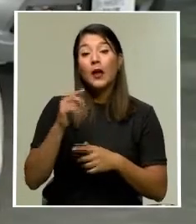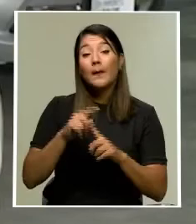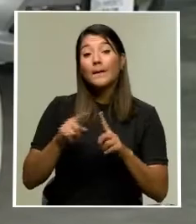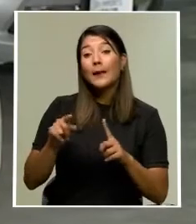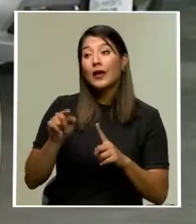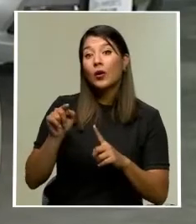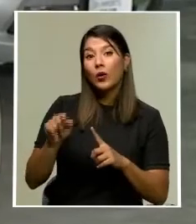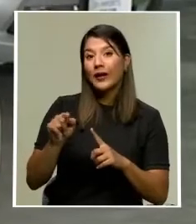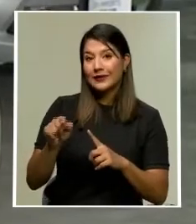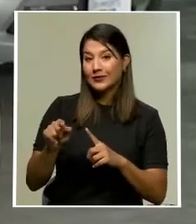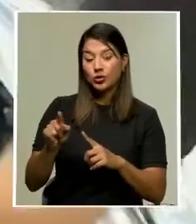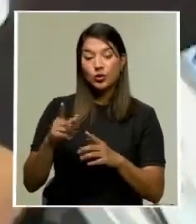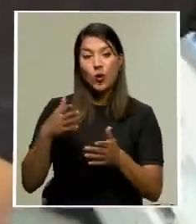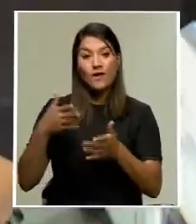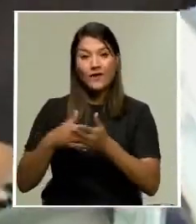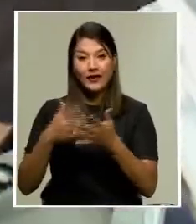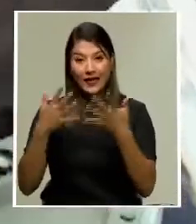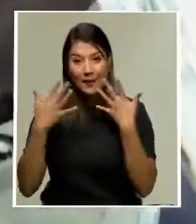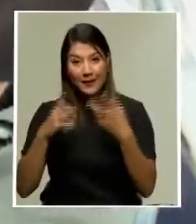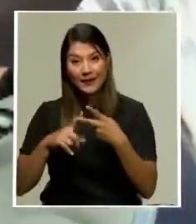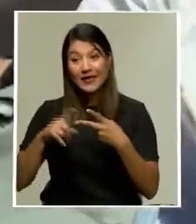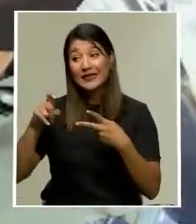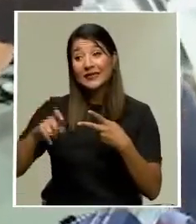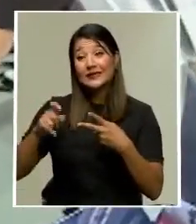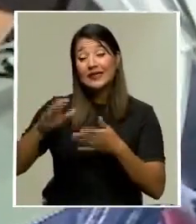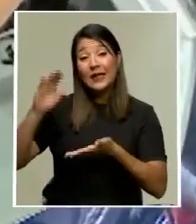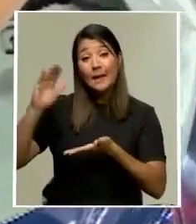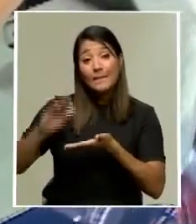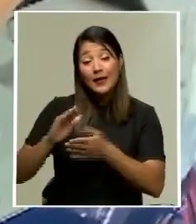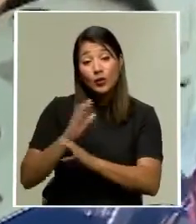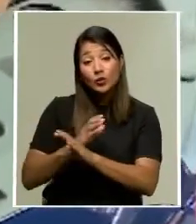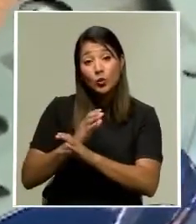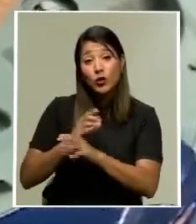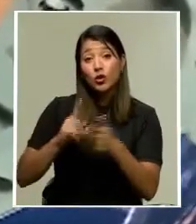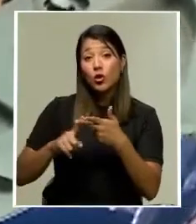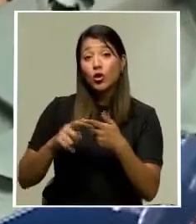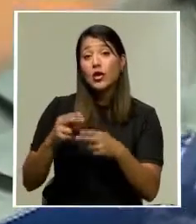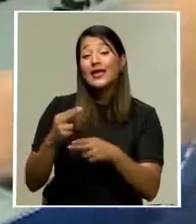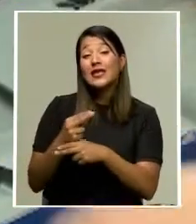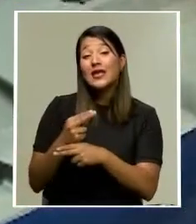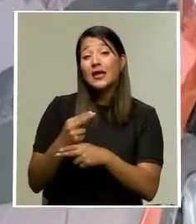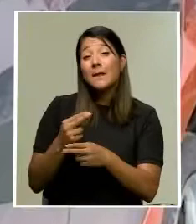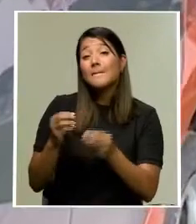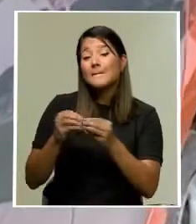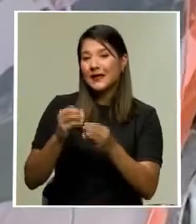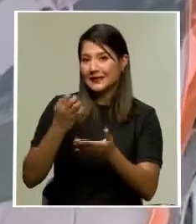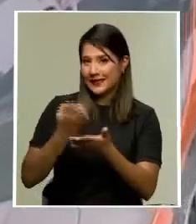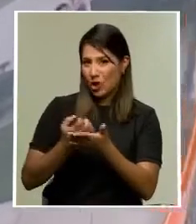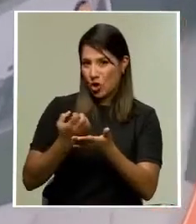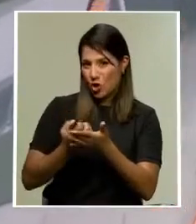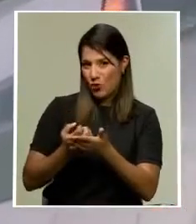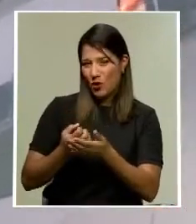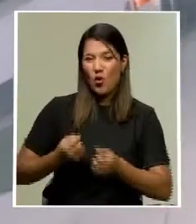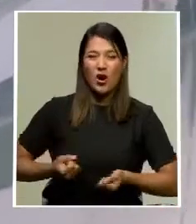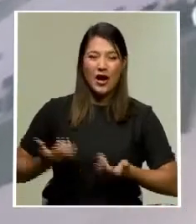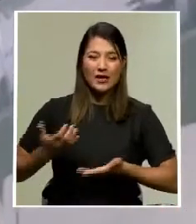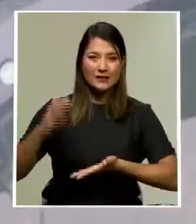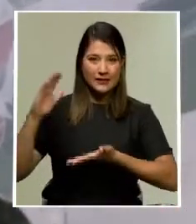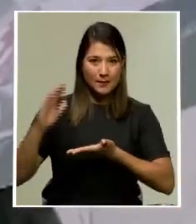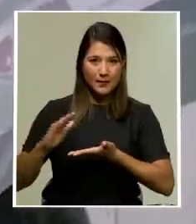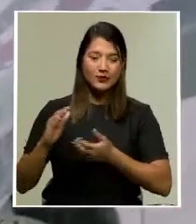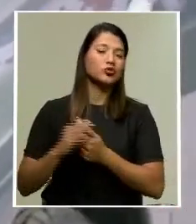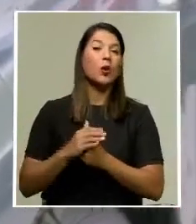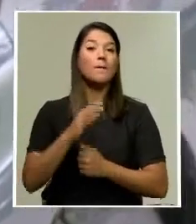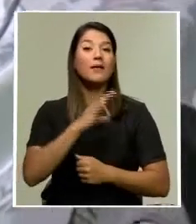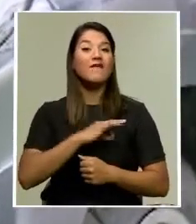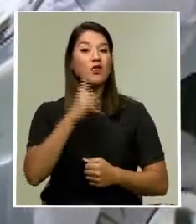generan emisiones de contaminantes, requieren menos mantenimiento y tienen un consumo diario mucho más económico. Los beneficios para los carros eléctricos